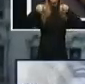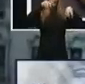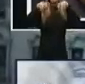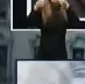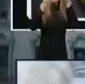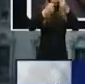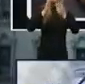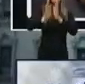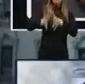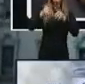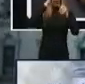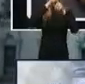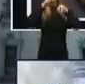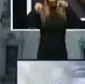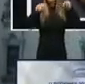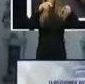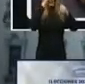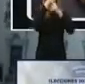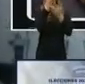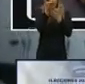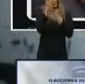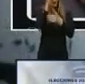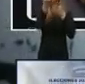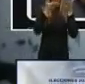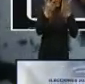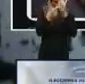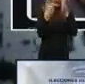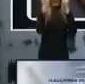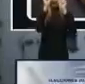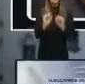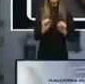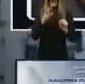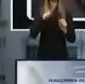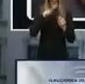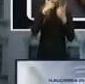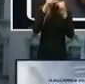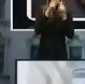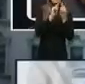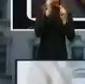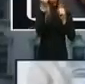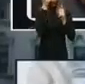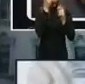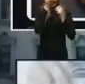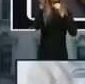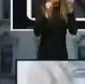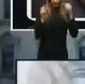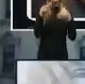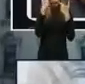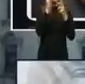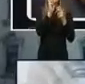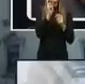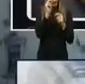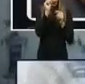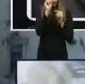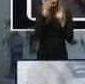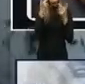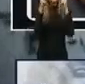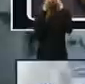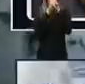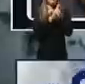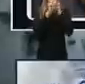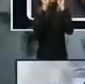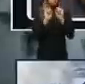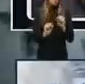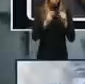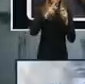están solicitando un servicio para poder movilizarse, y por eso es un poquito más complicado que puedan movilizarse a